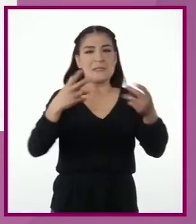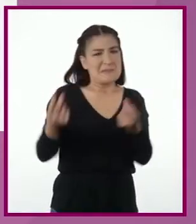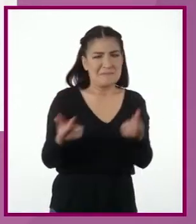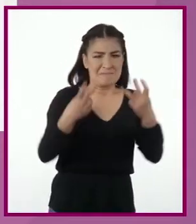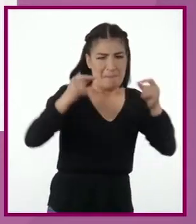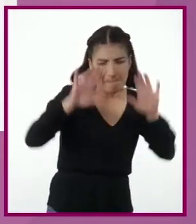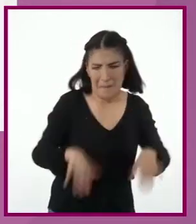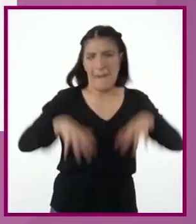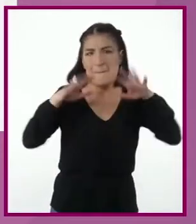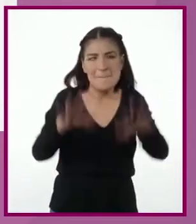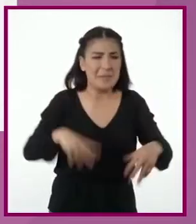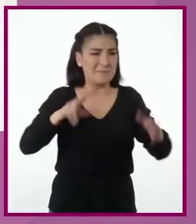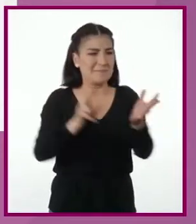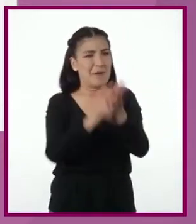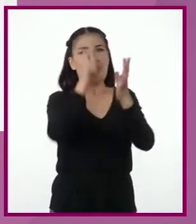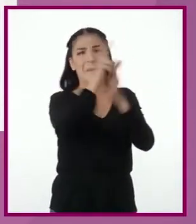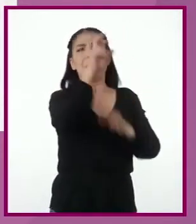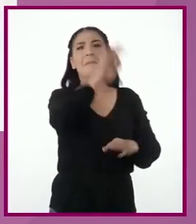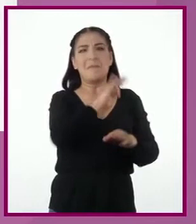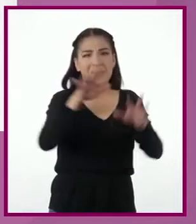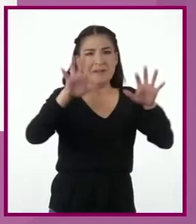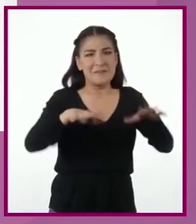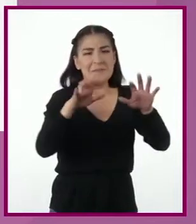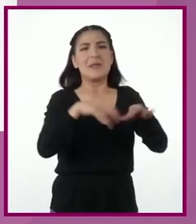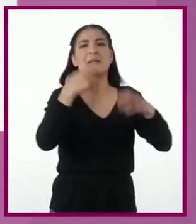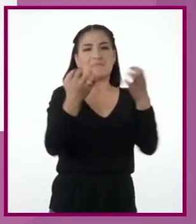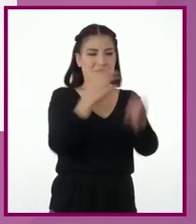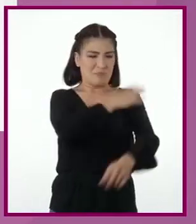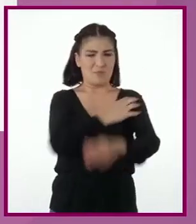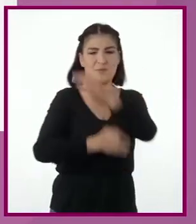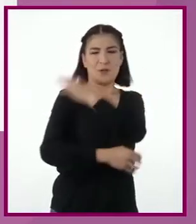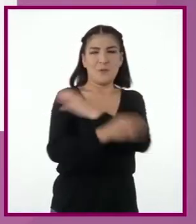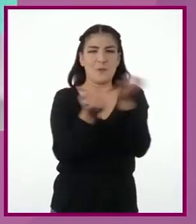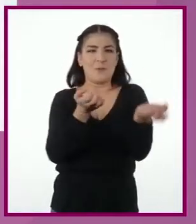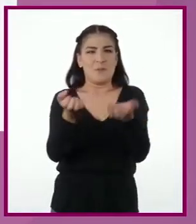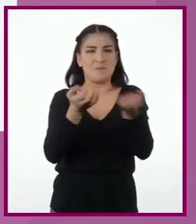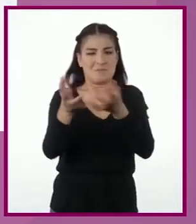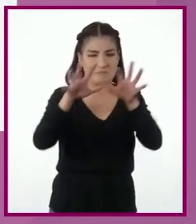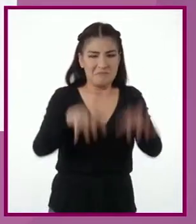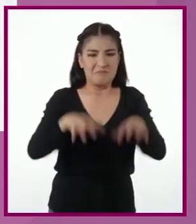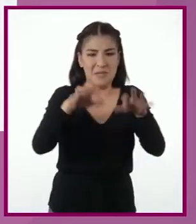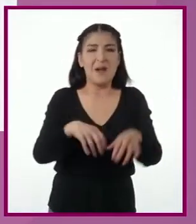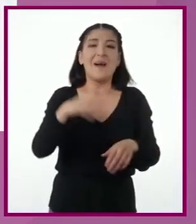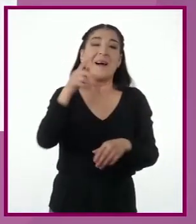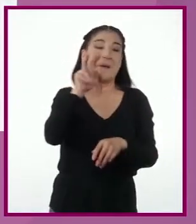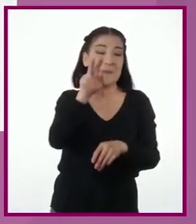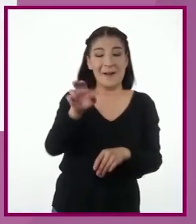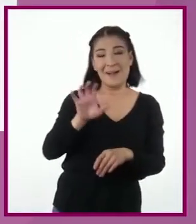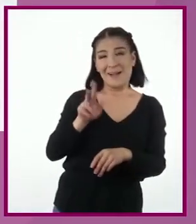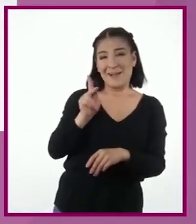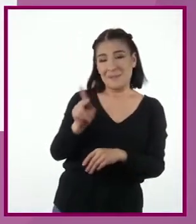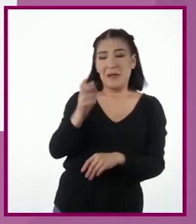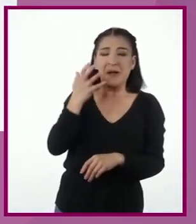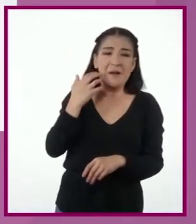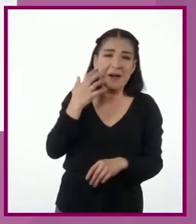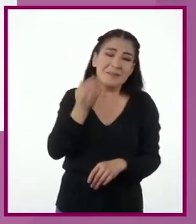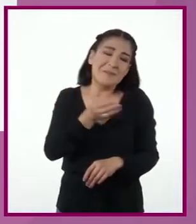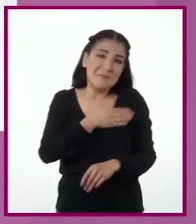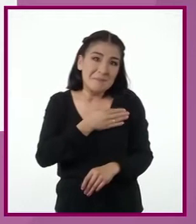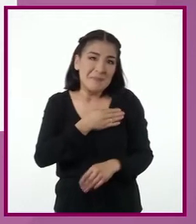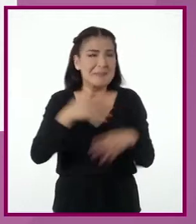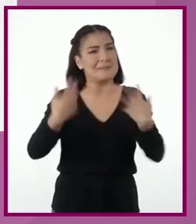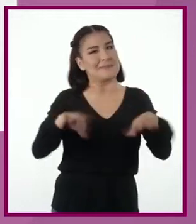como corriendo, debido a su coordinación neuromuscular. Aunque el gato se vea muy manso, es magnífico en este